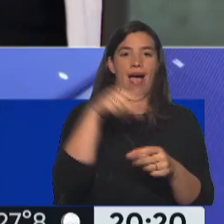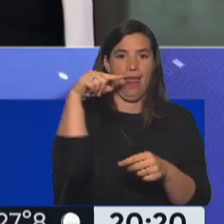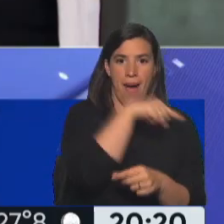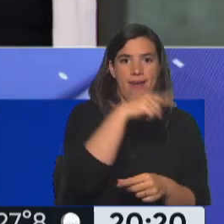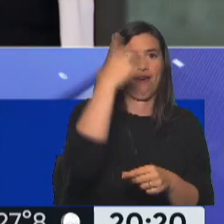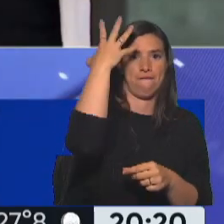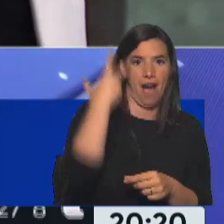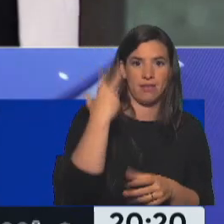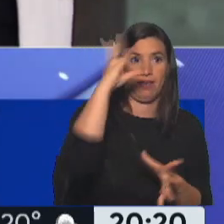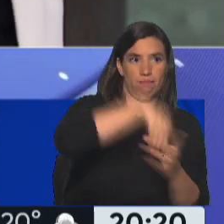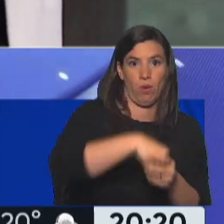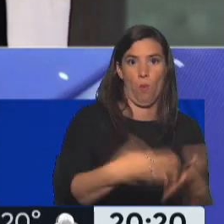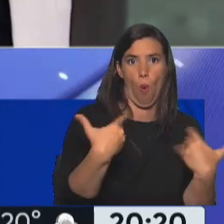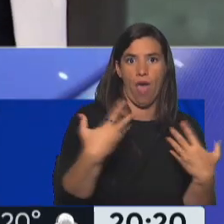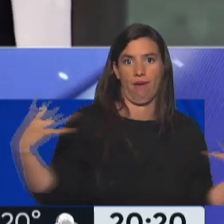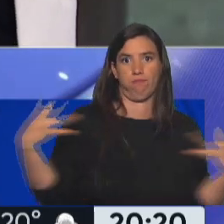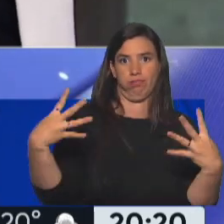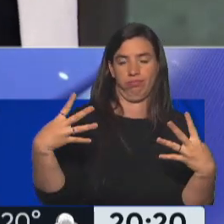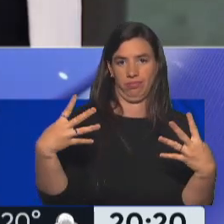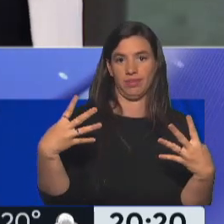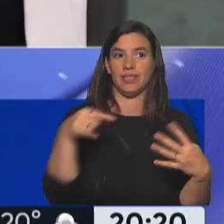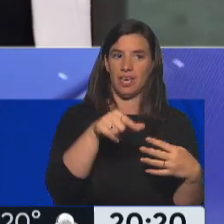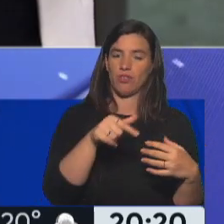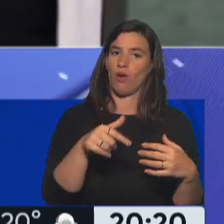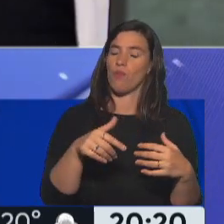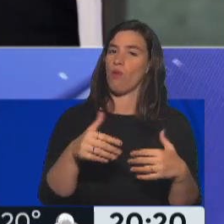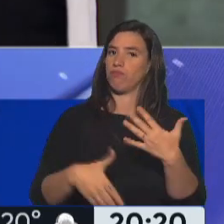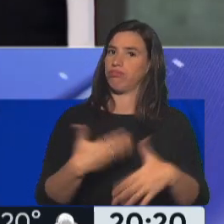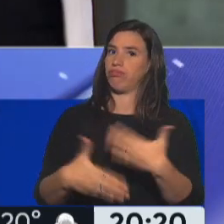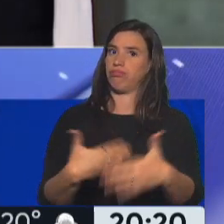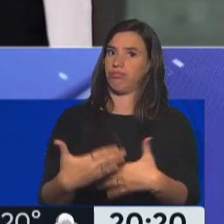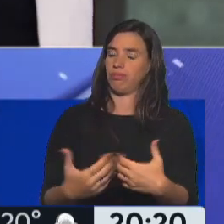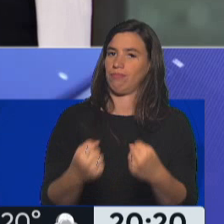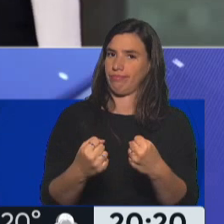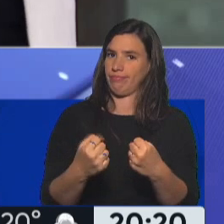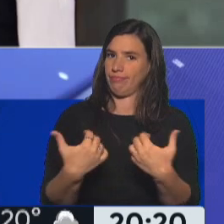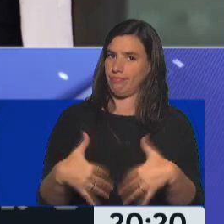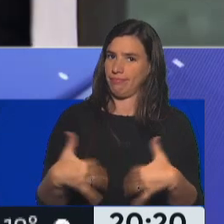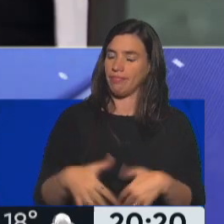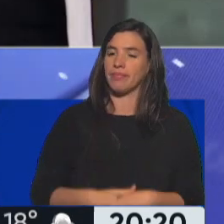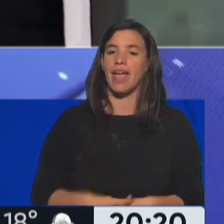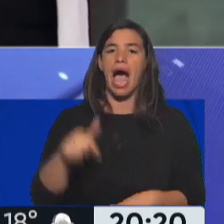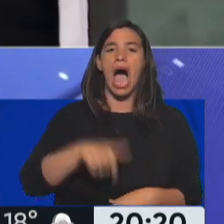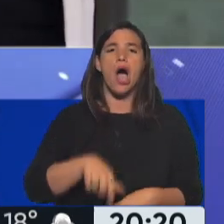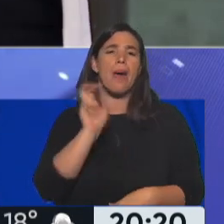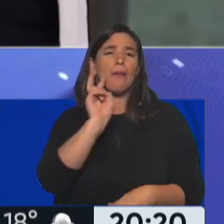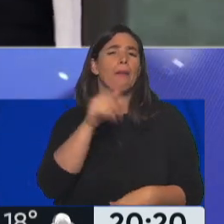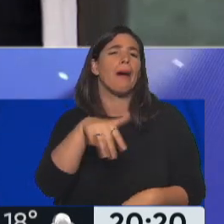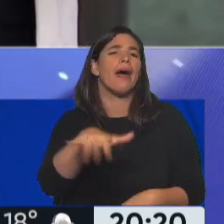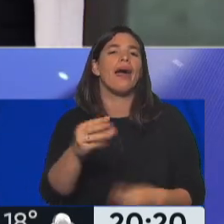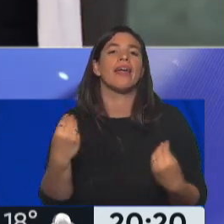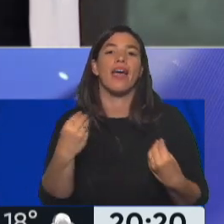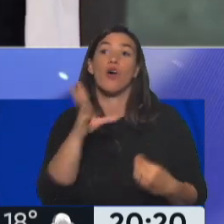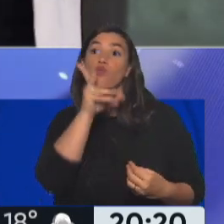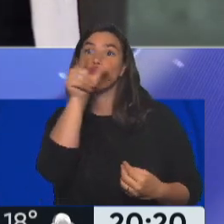Francia, entre otros, por supuesto, sería una escalada mayor. Hay que ver qué pasa ahora, cuál es la respuesta desde